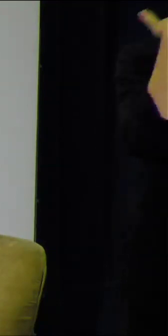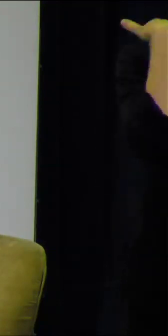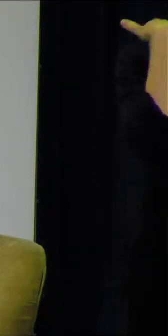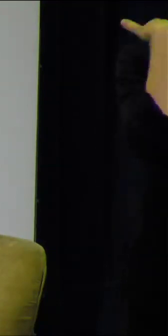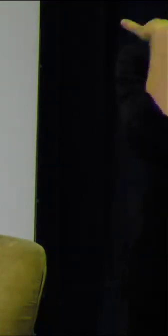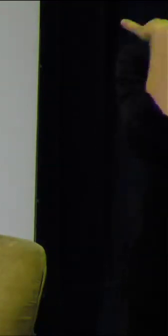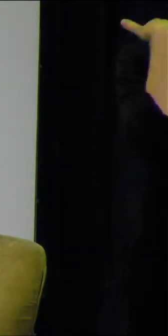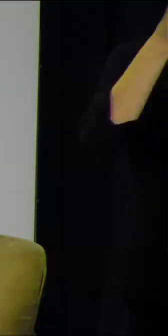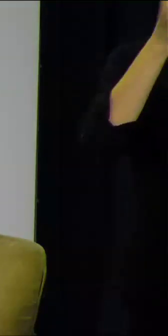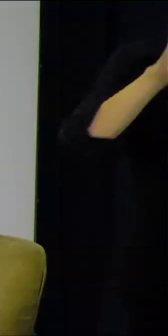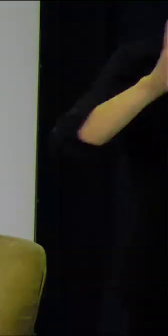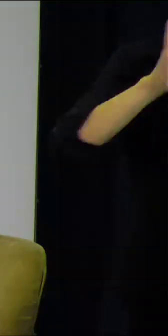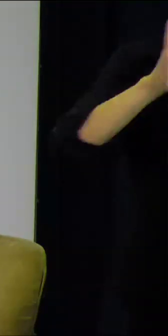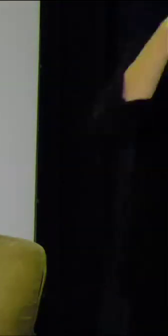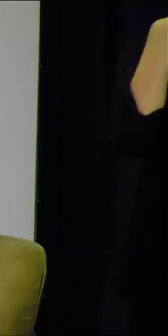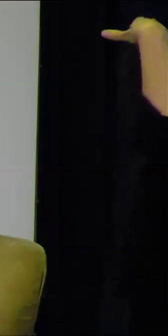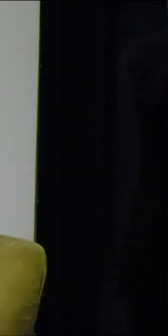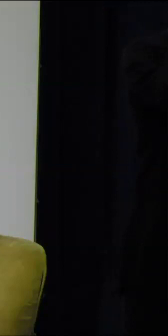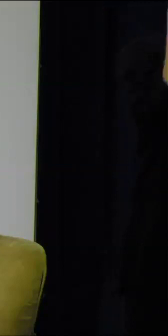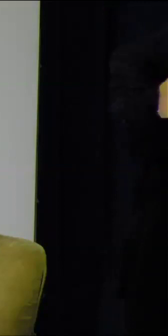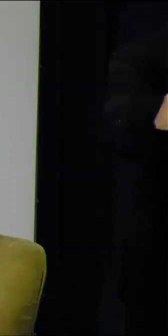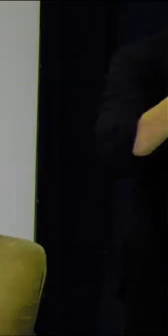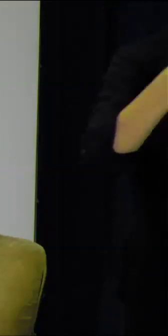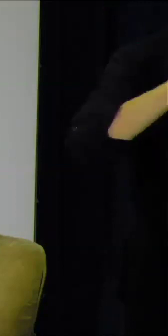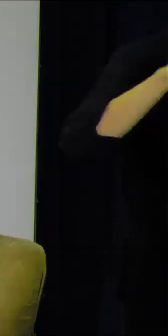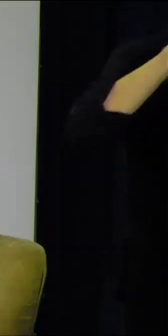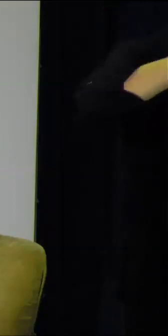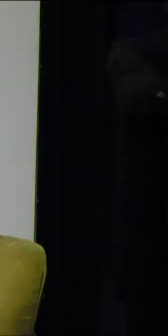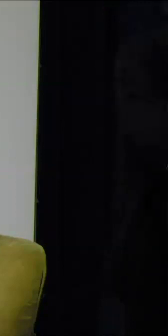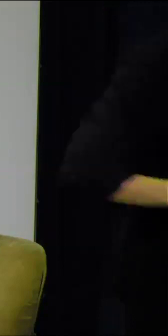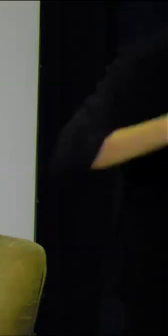Europeo y de la Asamblea Parlamentaria Euro-Latinoamericana.